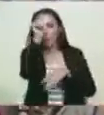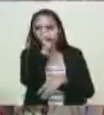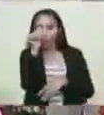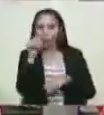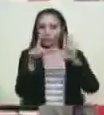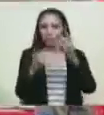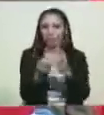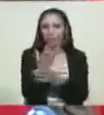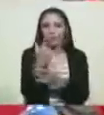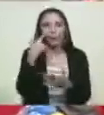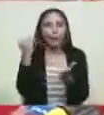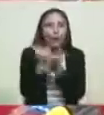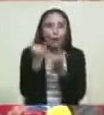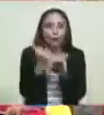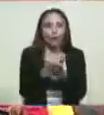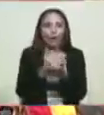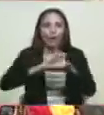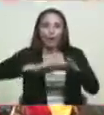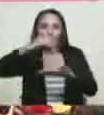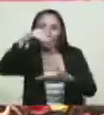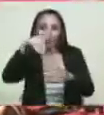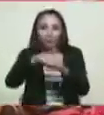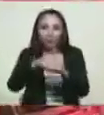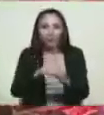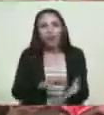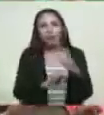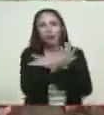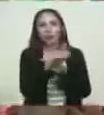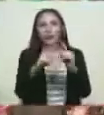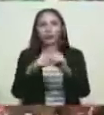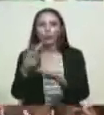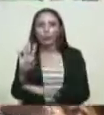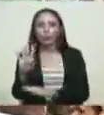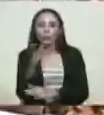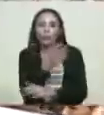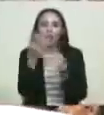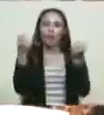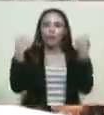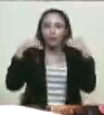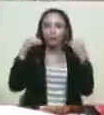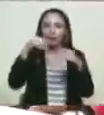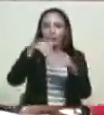Vamos a probar la maquinaria del 4x4 en el simulacro electoral.